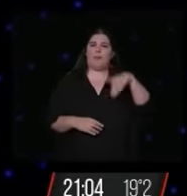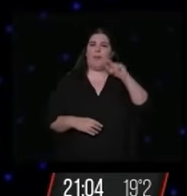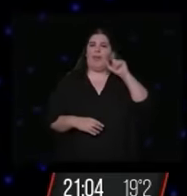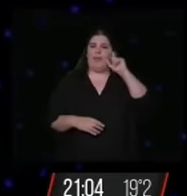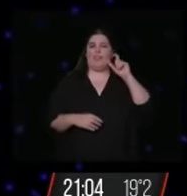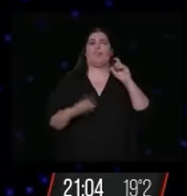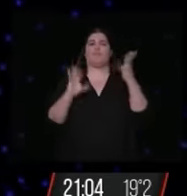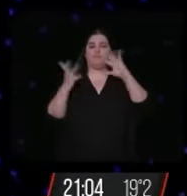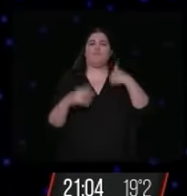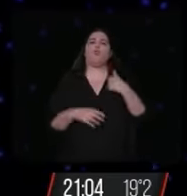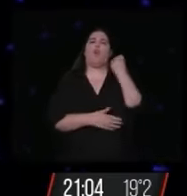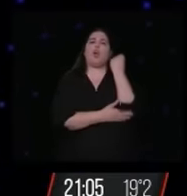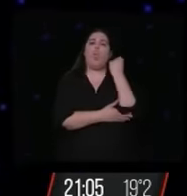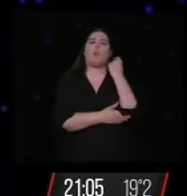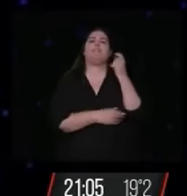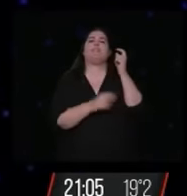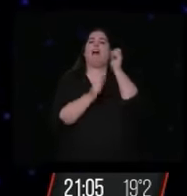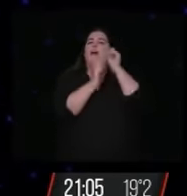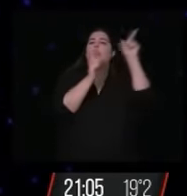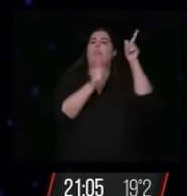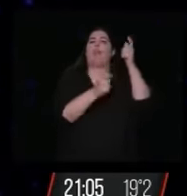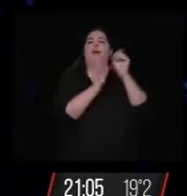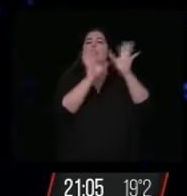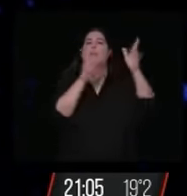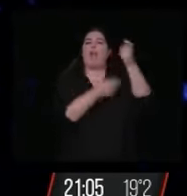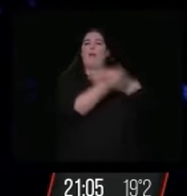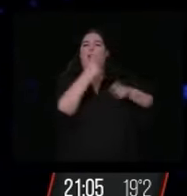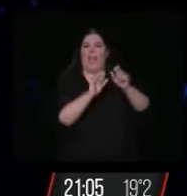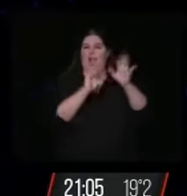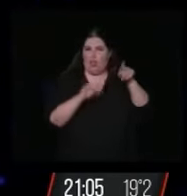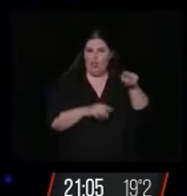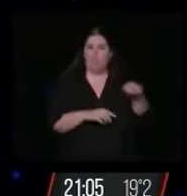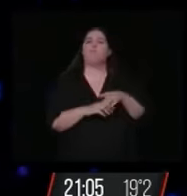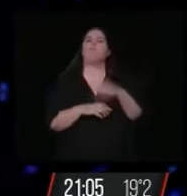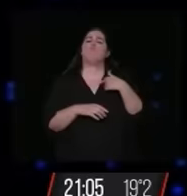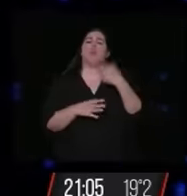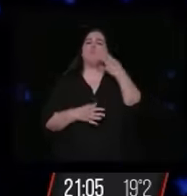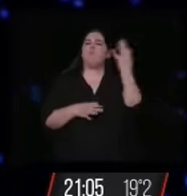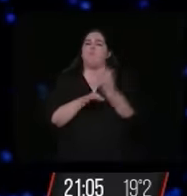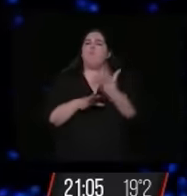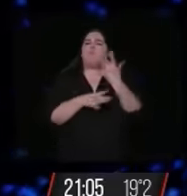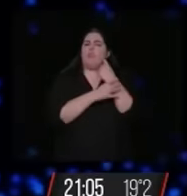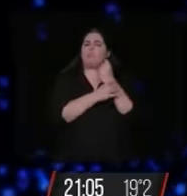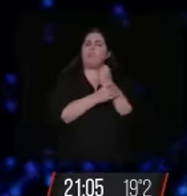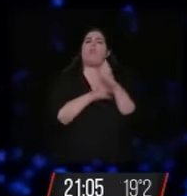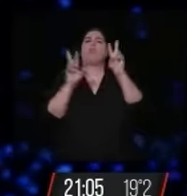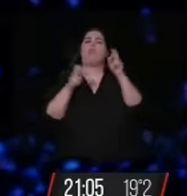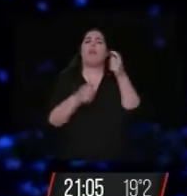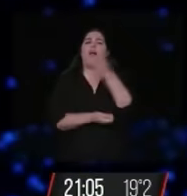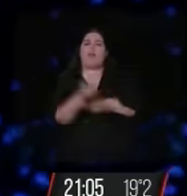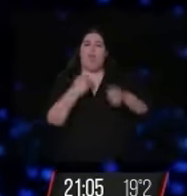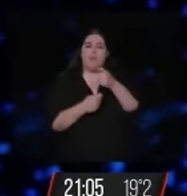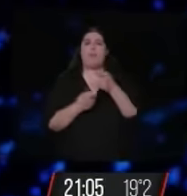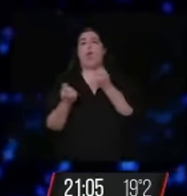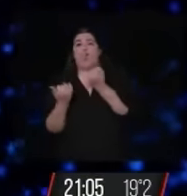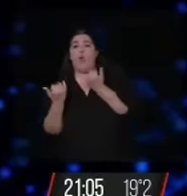economista, liberal libertario, soy especialista en temas de crecimiento económico con y sin dinero. Por